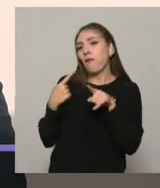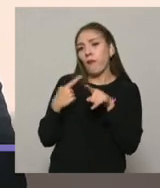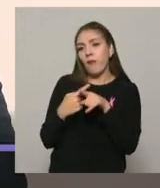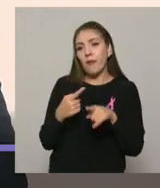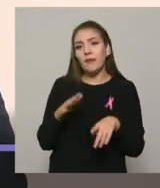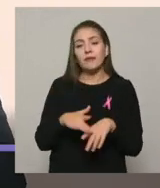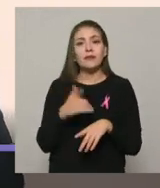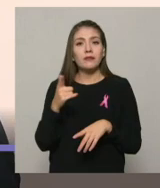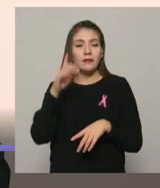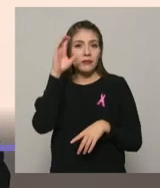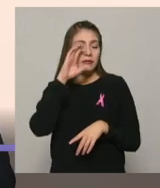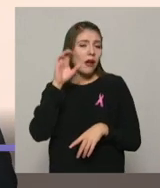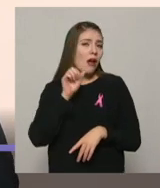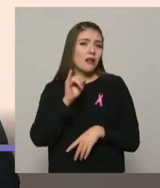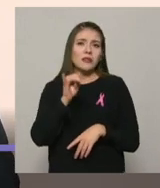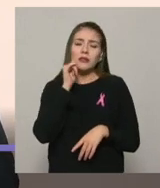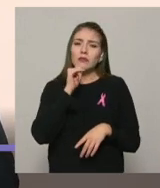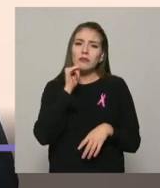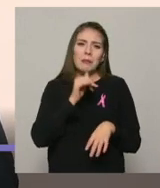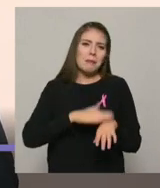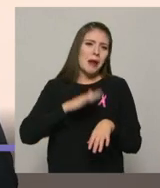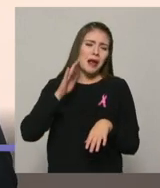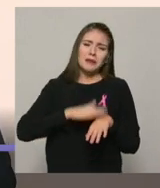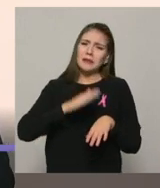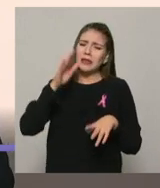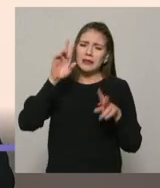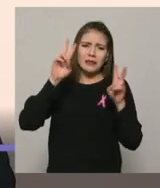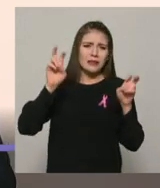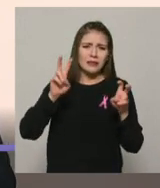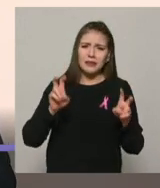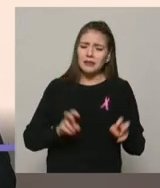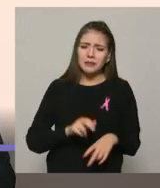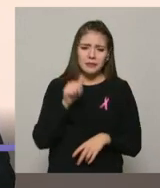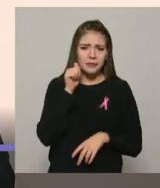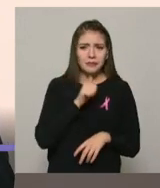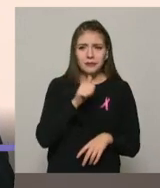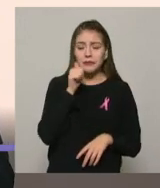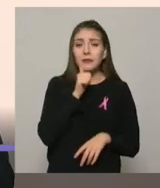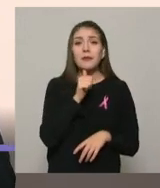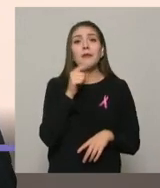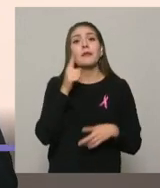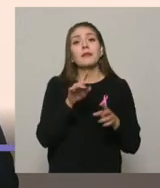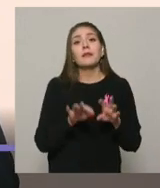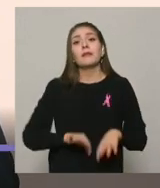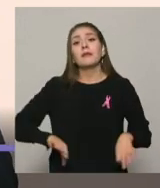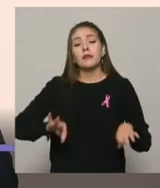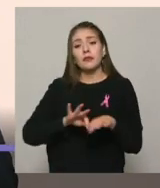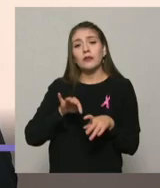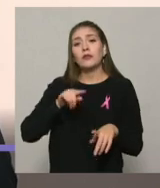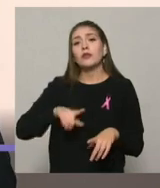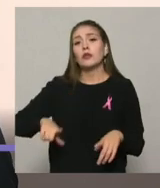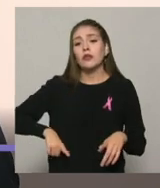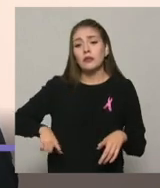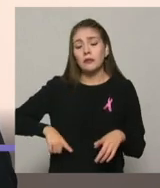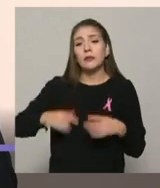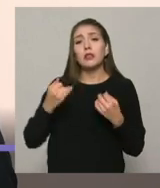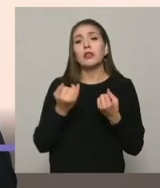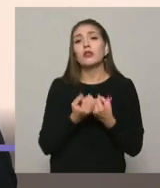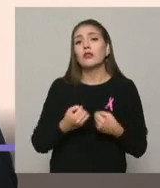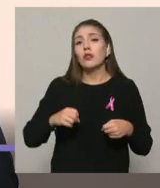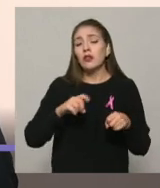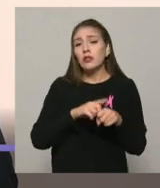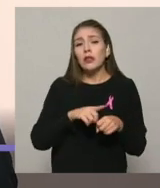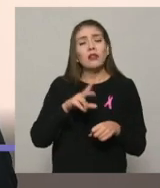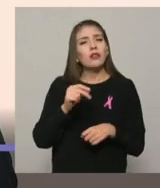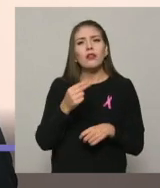se detiene y son multiplicidad de temas. Yo creo que lo importante es que el gobierno y la sociedad no está utilizando